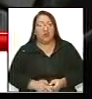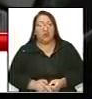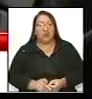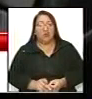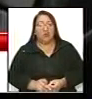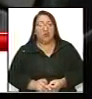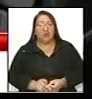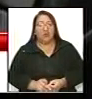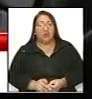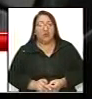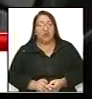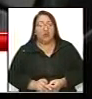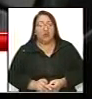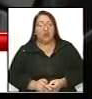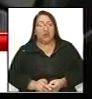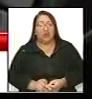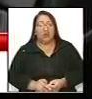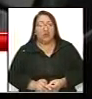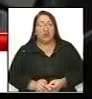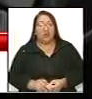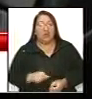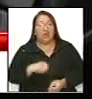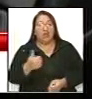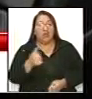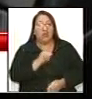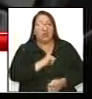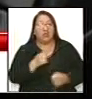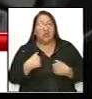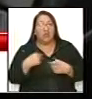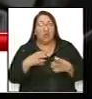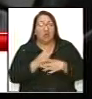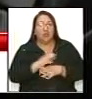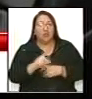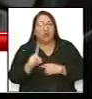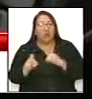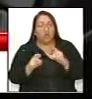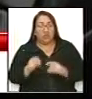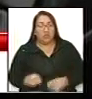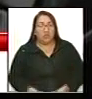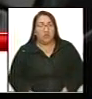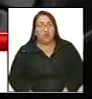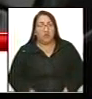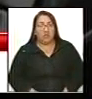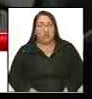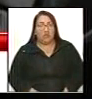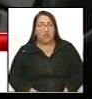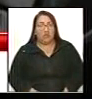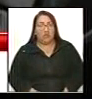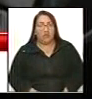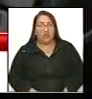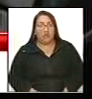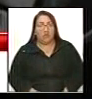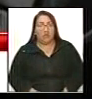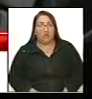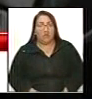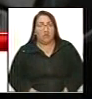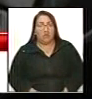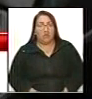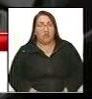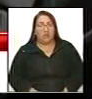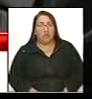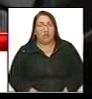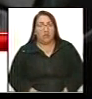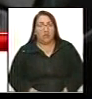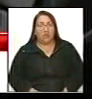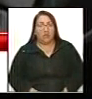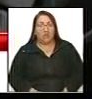de otras entidades tienen también un consejo consultivo. O sea, ¿por qué prohibir o limitar en ese aspecto